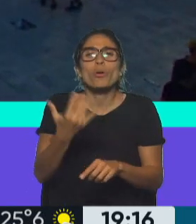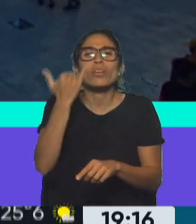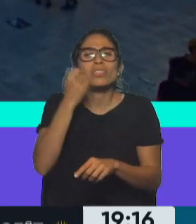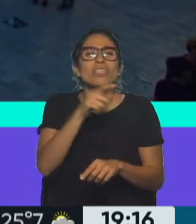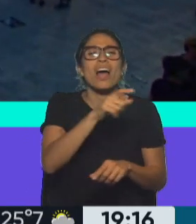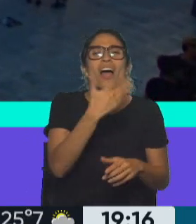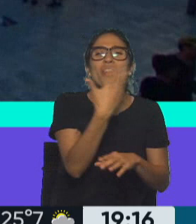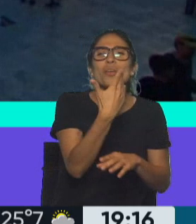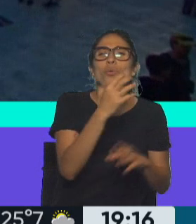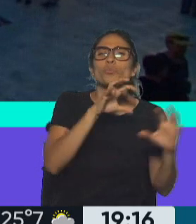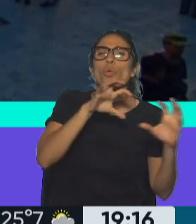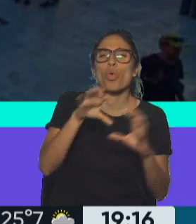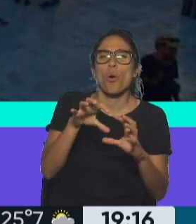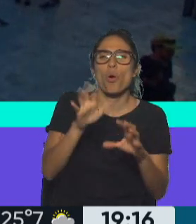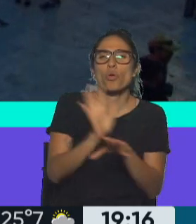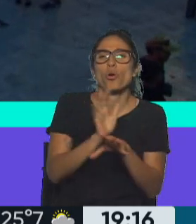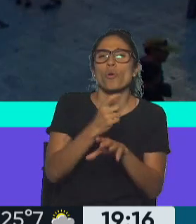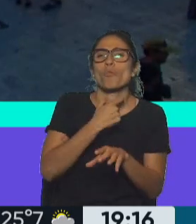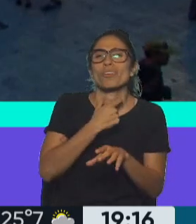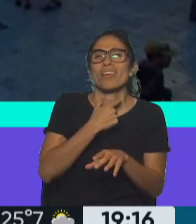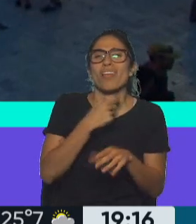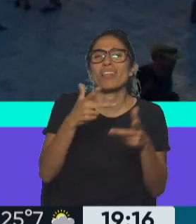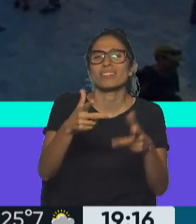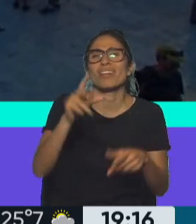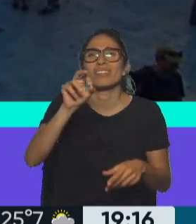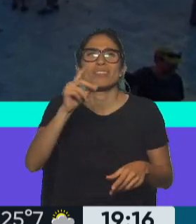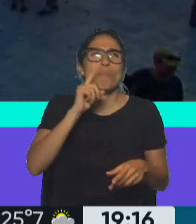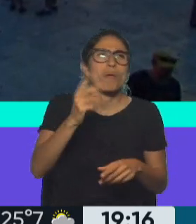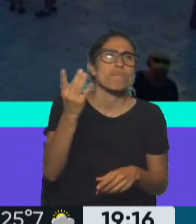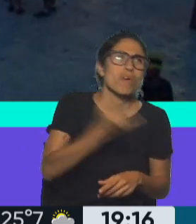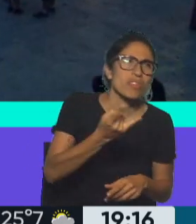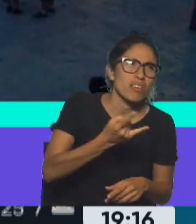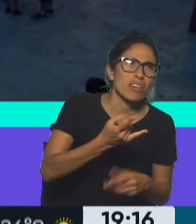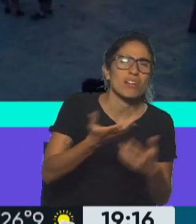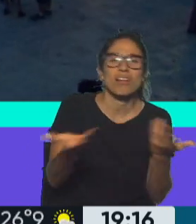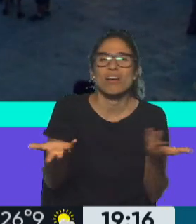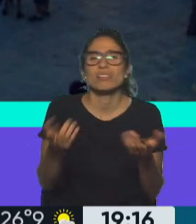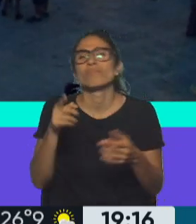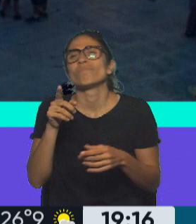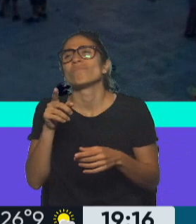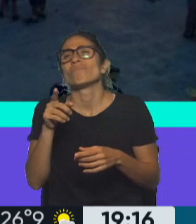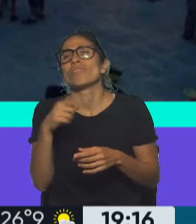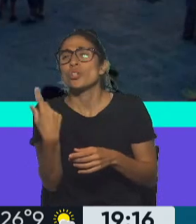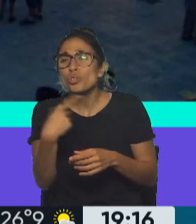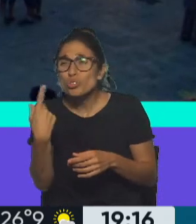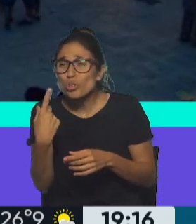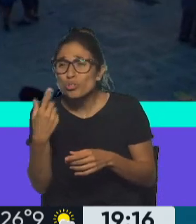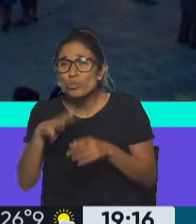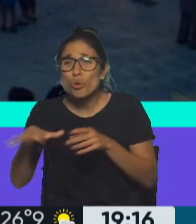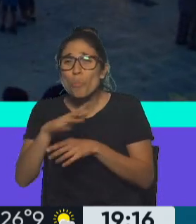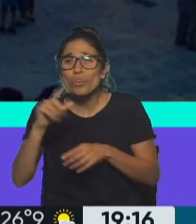implicar una confusión a la misma cifra que nosotros tomamos como bandera y de la que nosotros debemos sentirnos